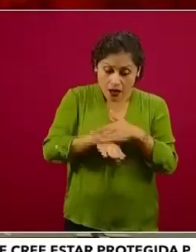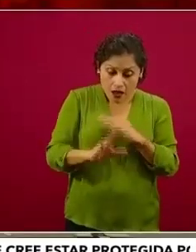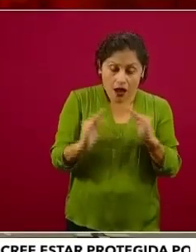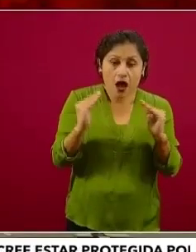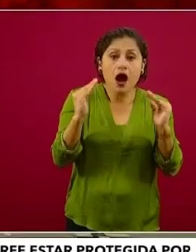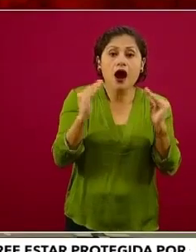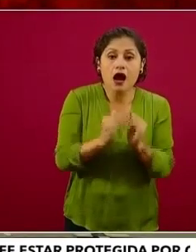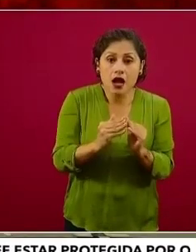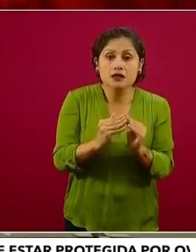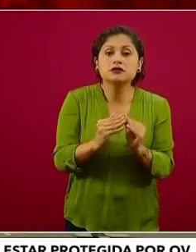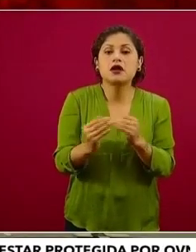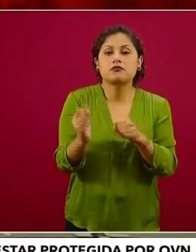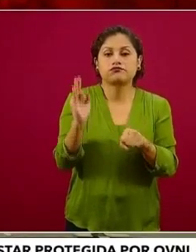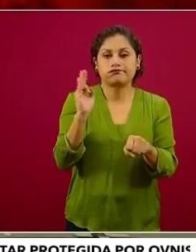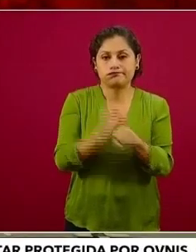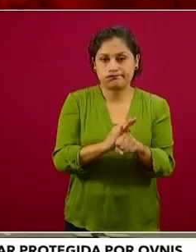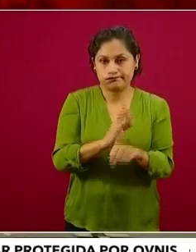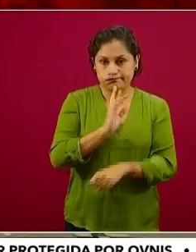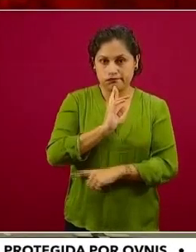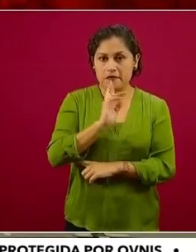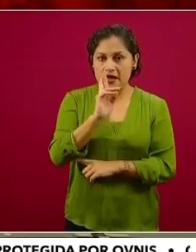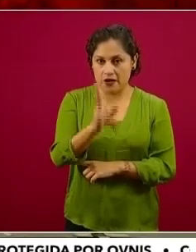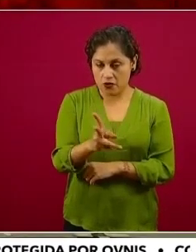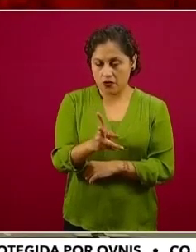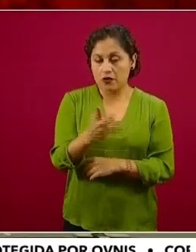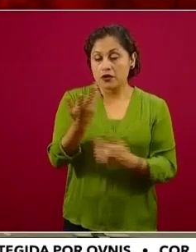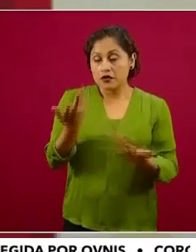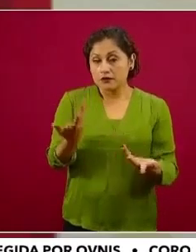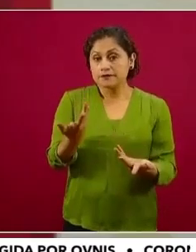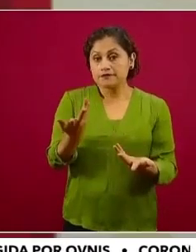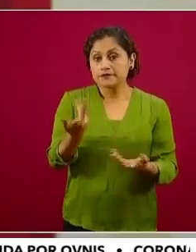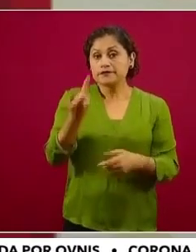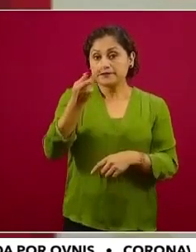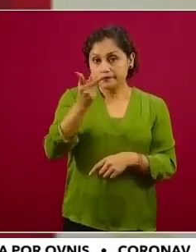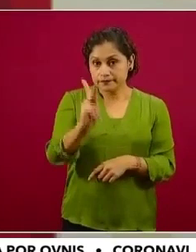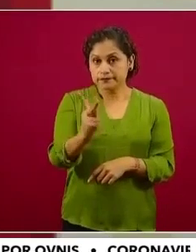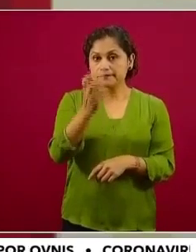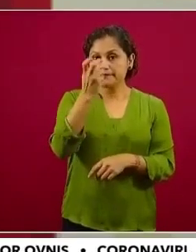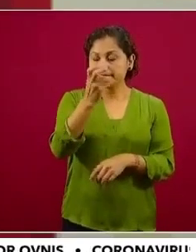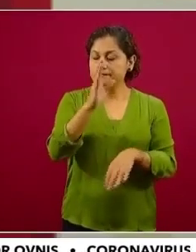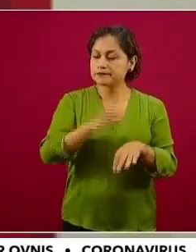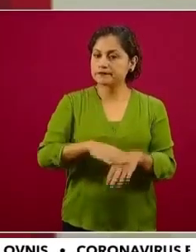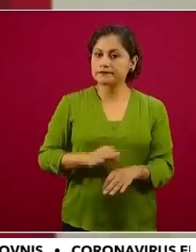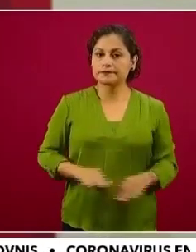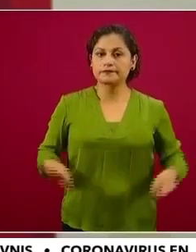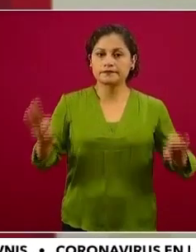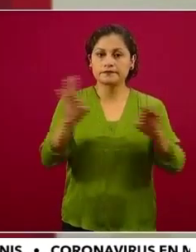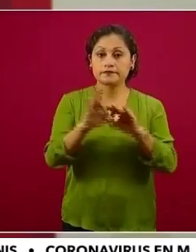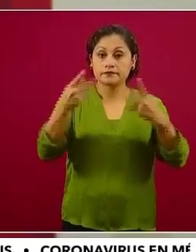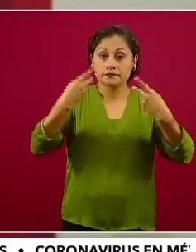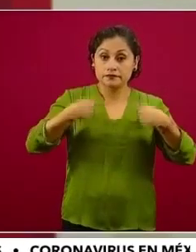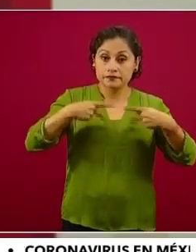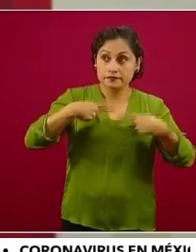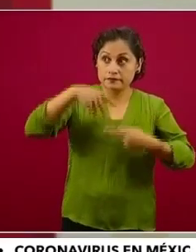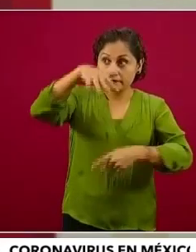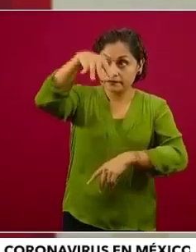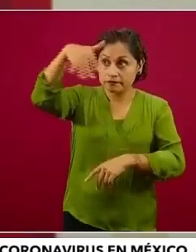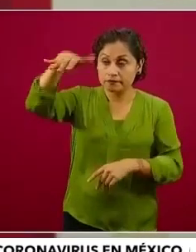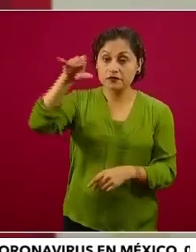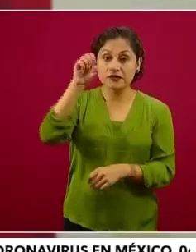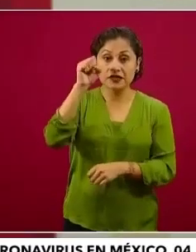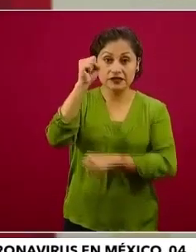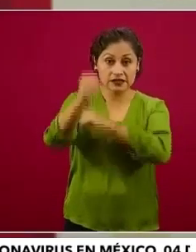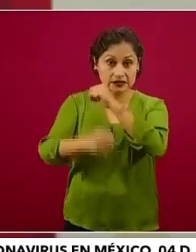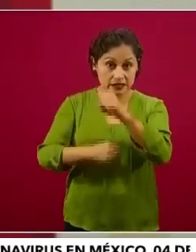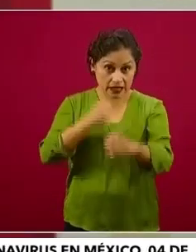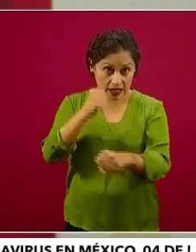protegidos. Y es de especial interés que las personas adultas mayores de 60 años, las